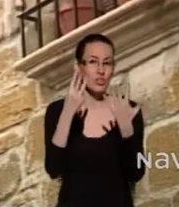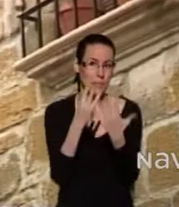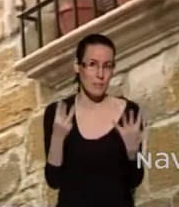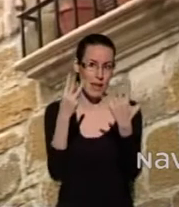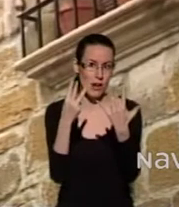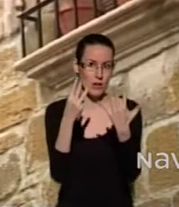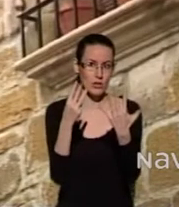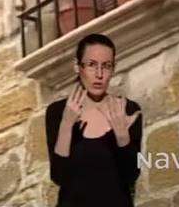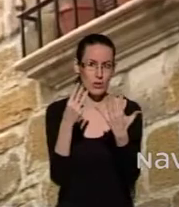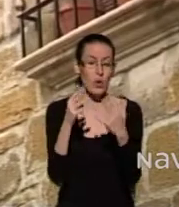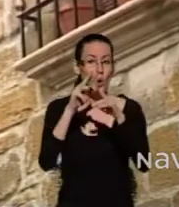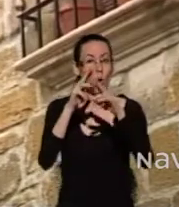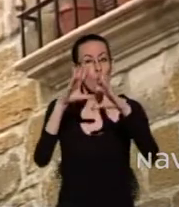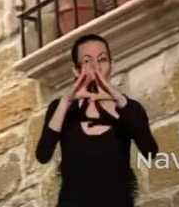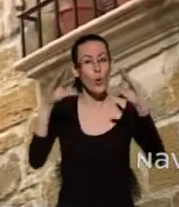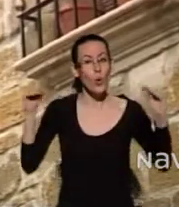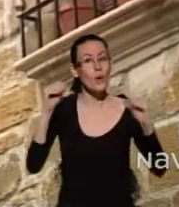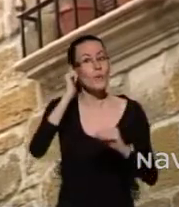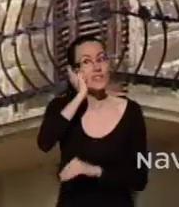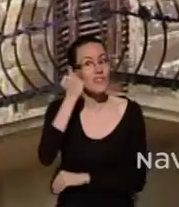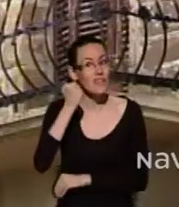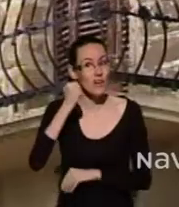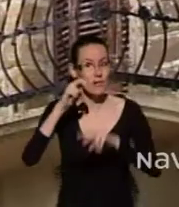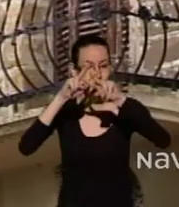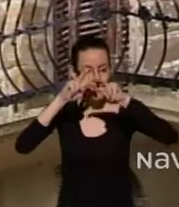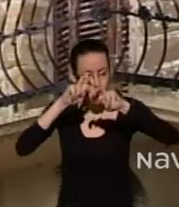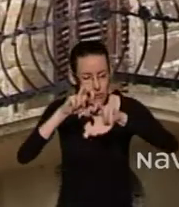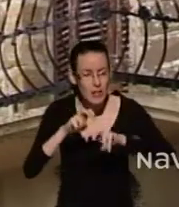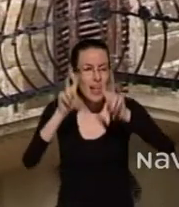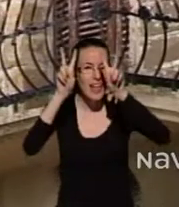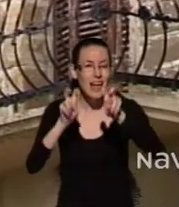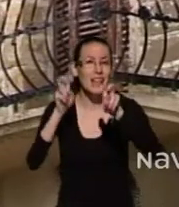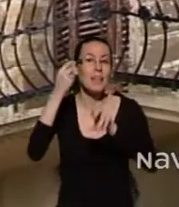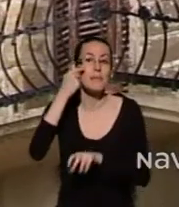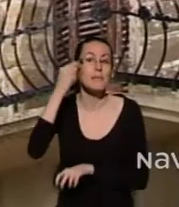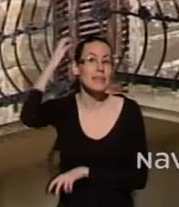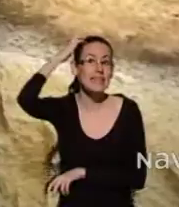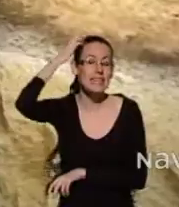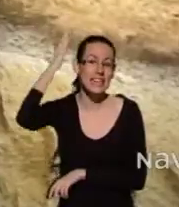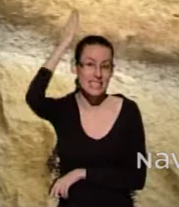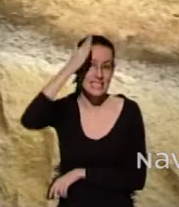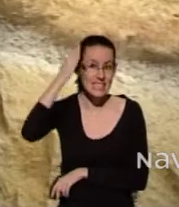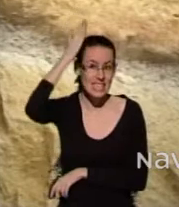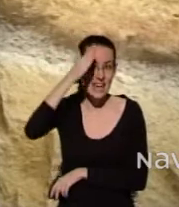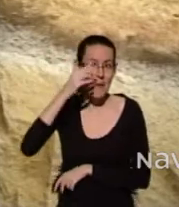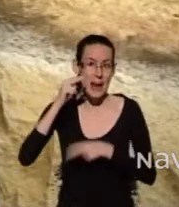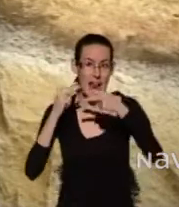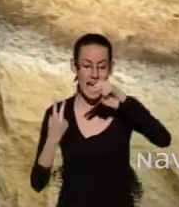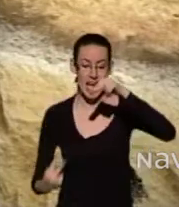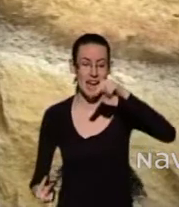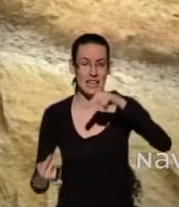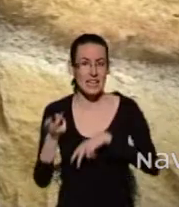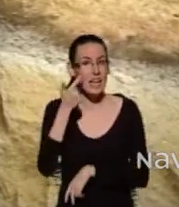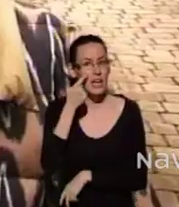reyes, del origen de los reyes de Navarra. En el sepulcro, en el panteón de doña Sancha de Aragón, estaban enterradas sus